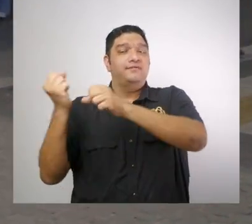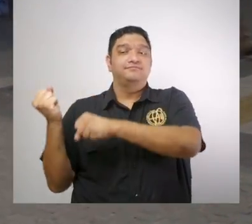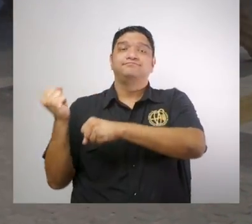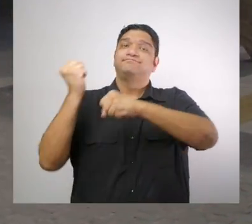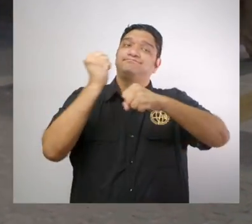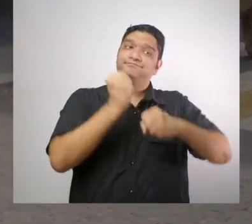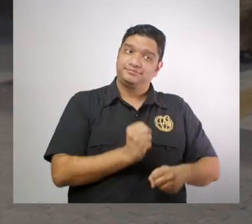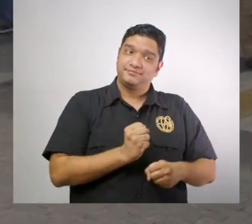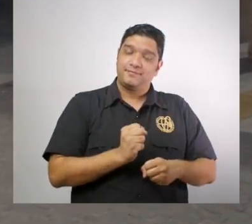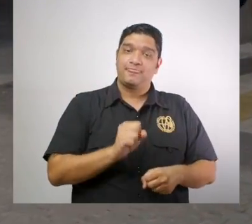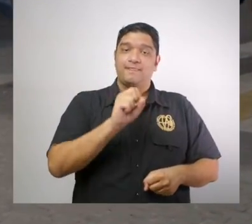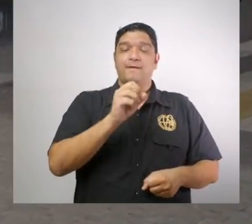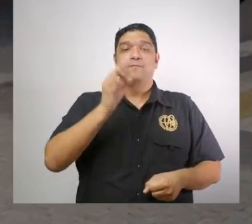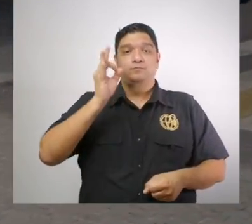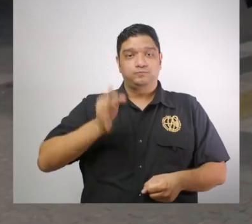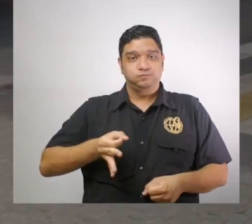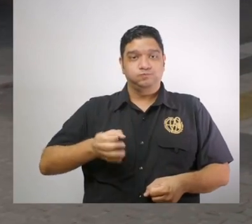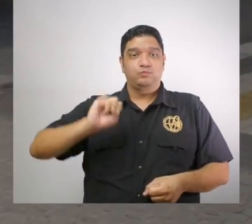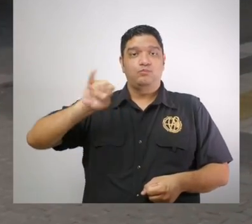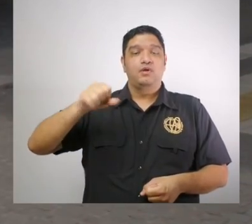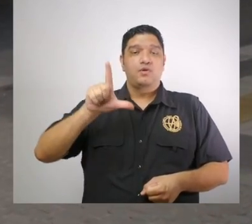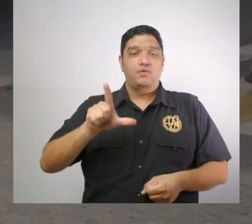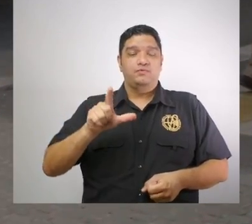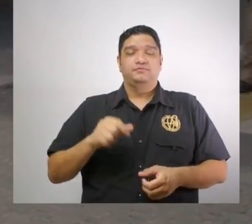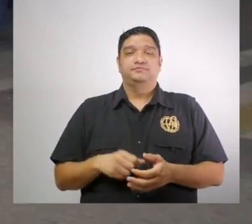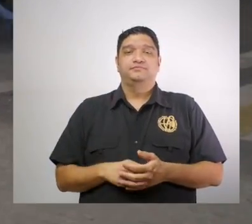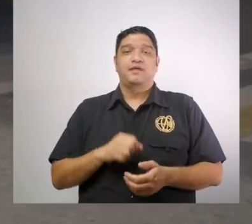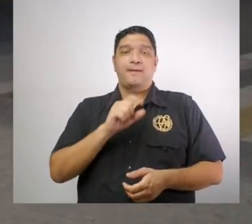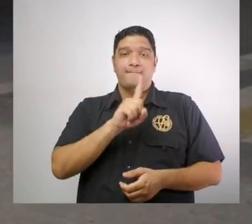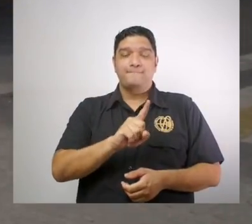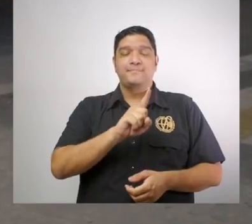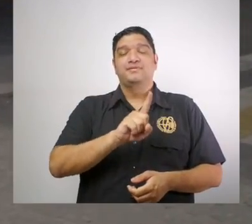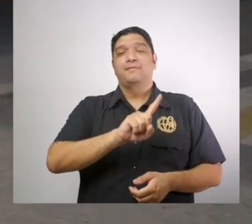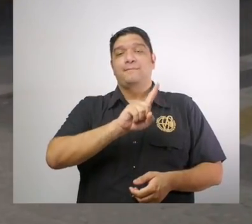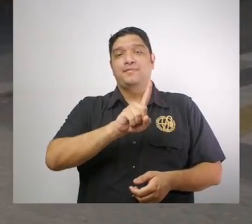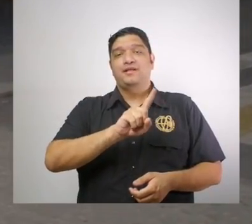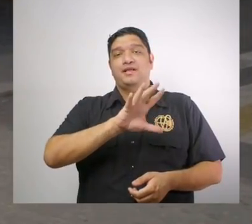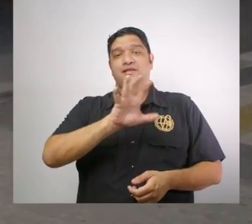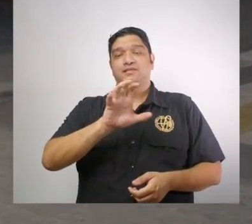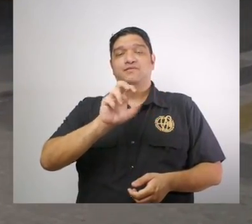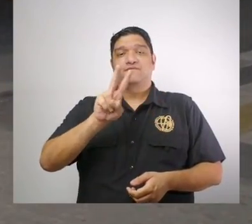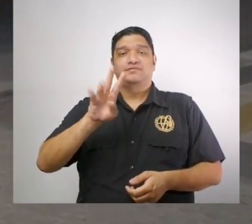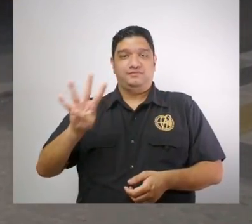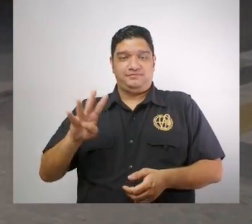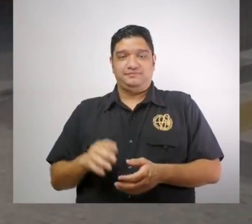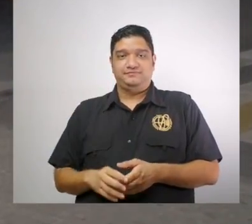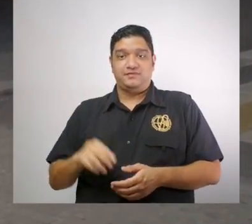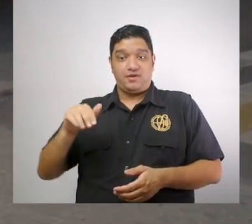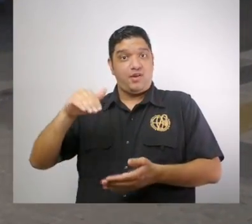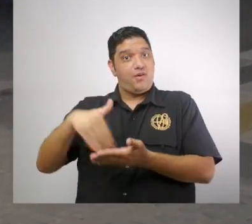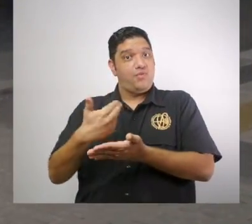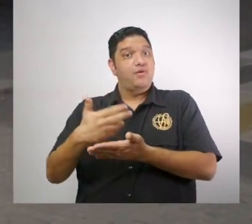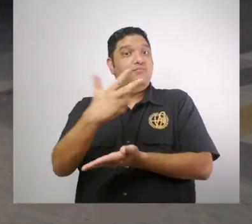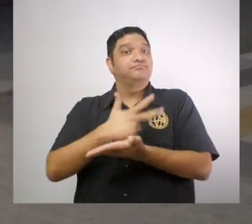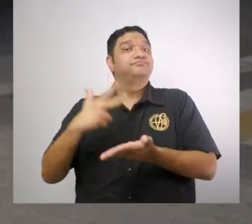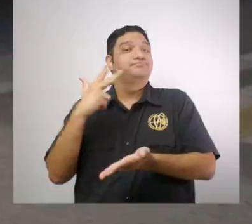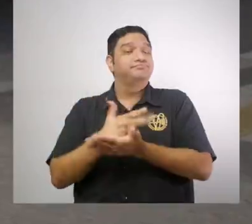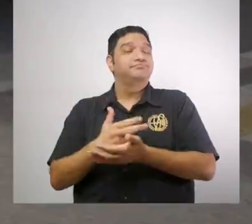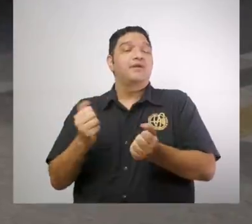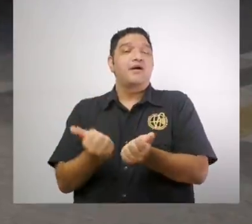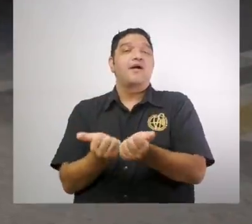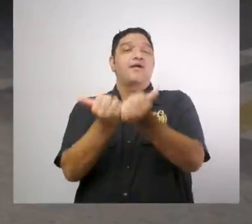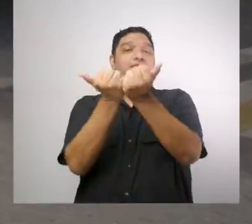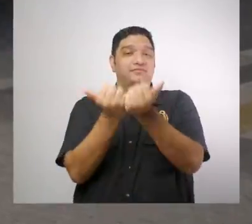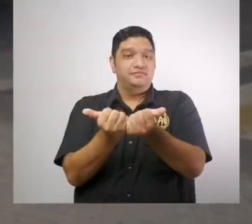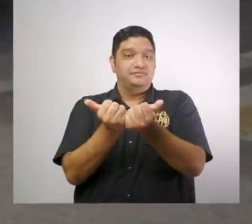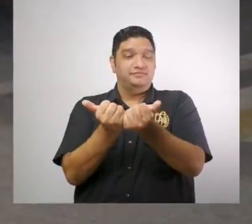fundada el 25 de julio de 1524. Hoy en día, la nueva Guatemala de la Asunción, la ciudad de